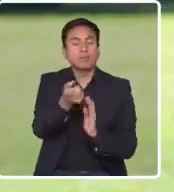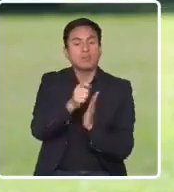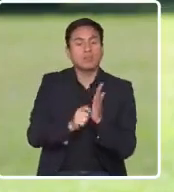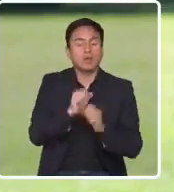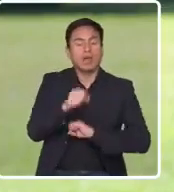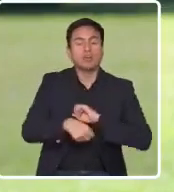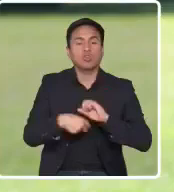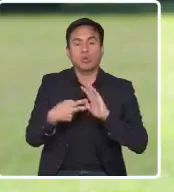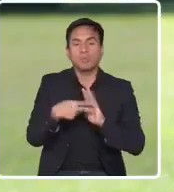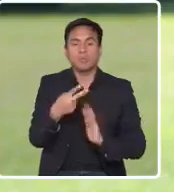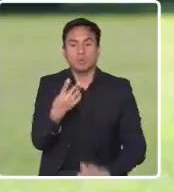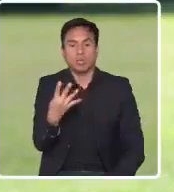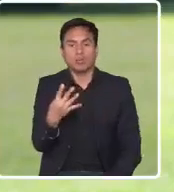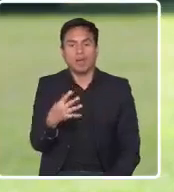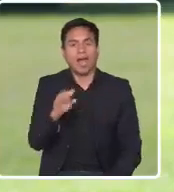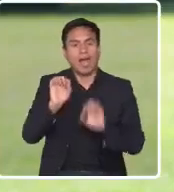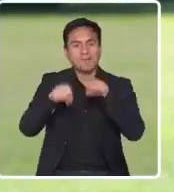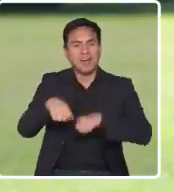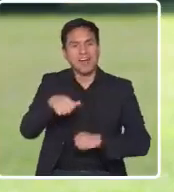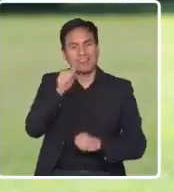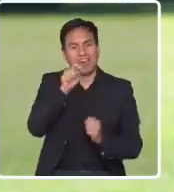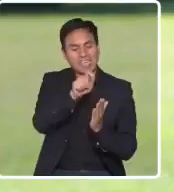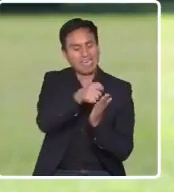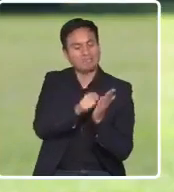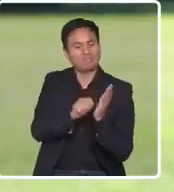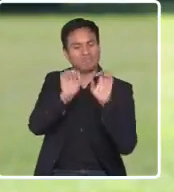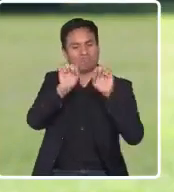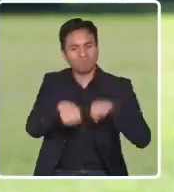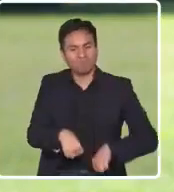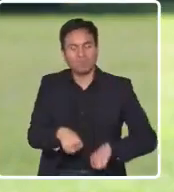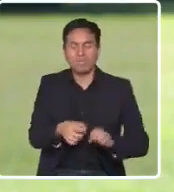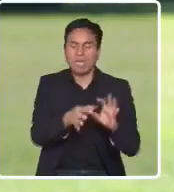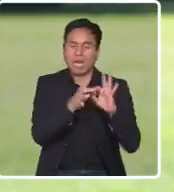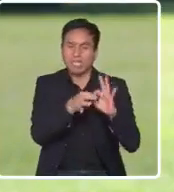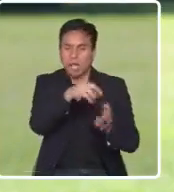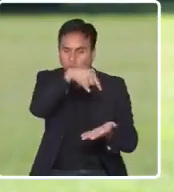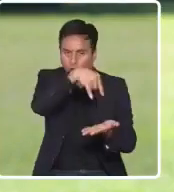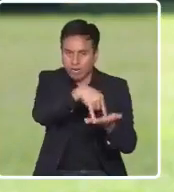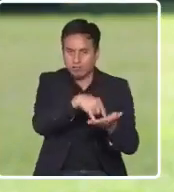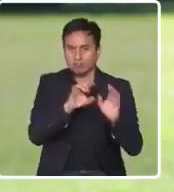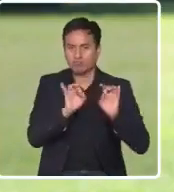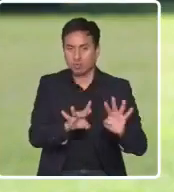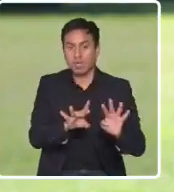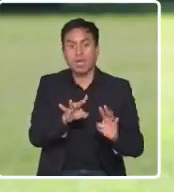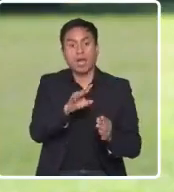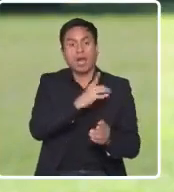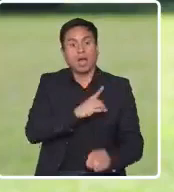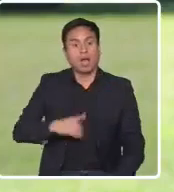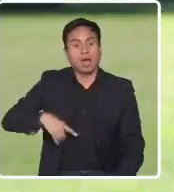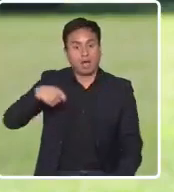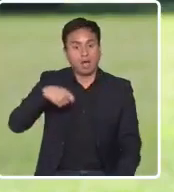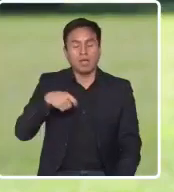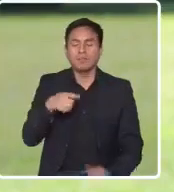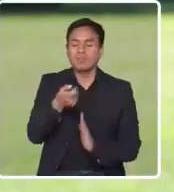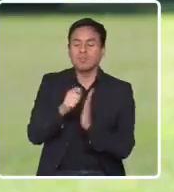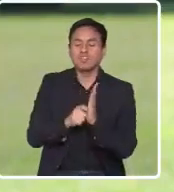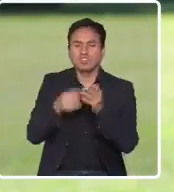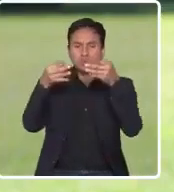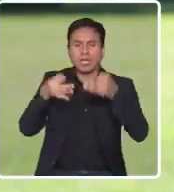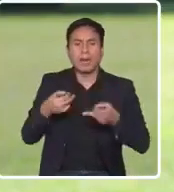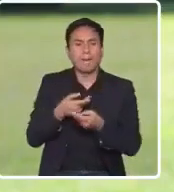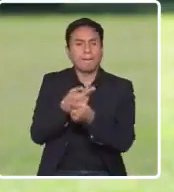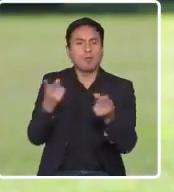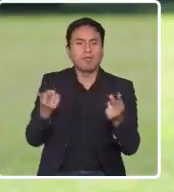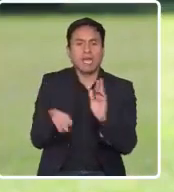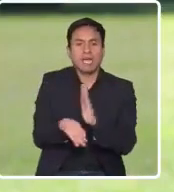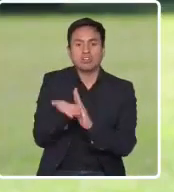del 2024 aprobado ayer, de manera definitiva y por lo que agradezco al Congreso y a los parlamentarios, el presupuesto para seguridad